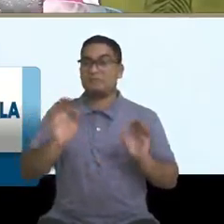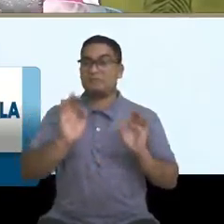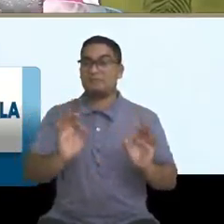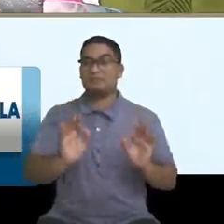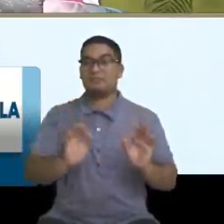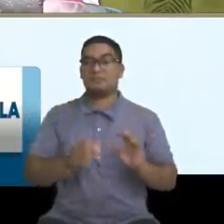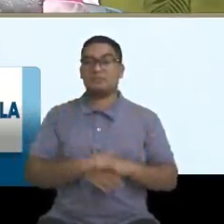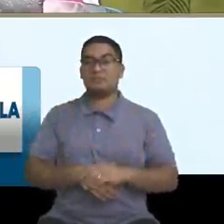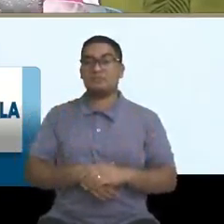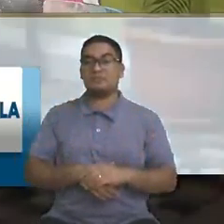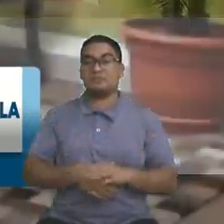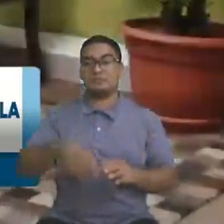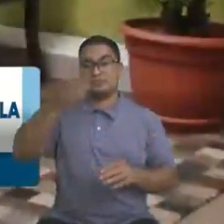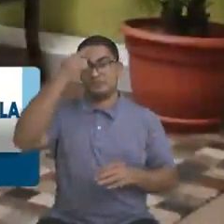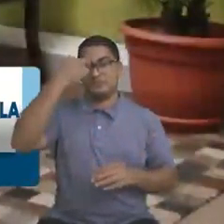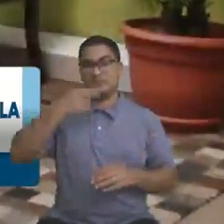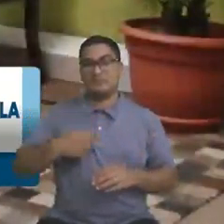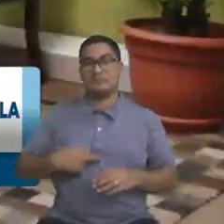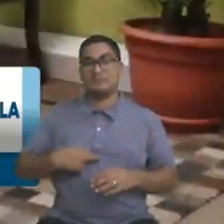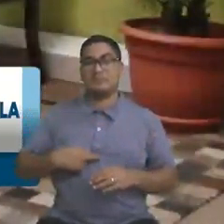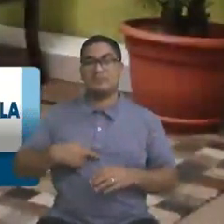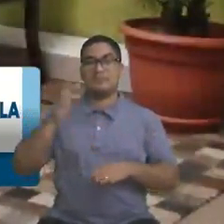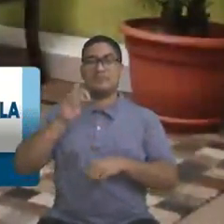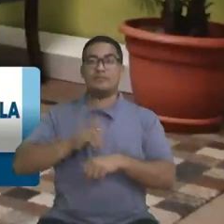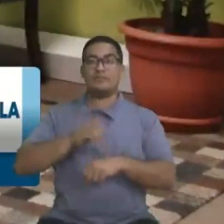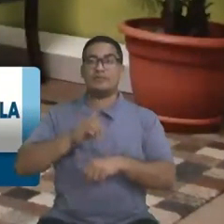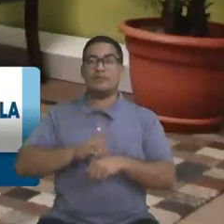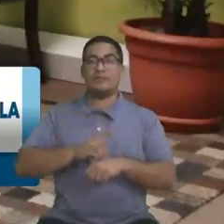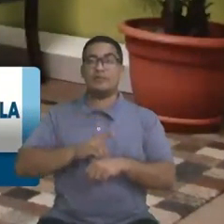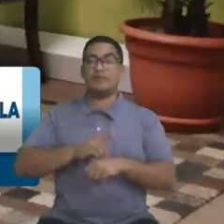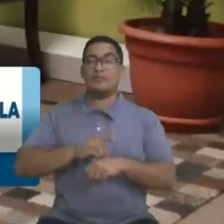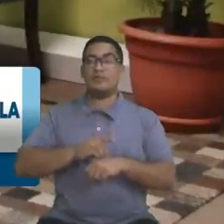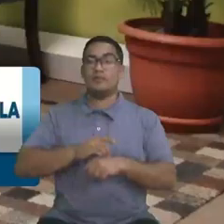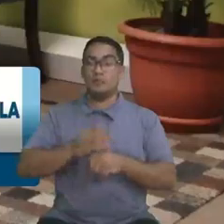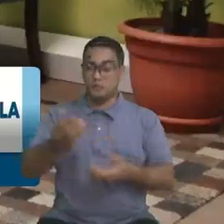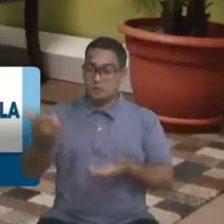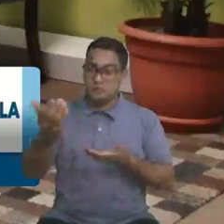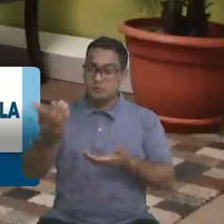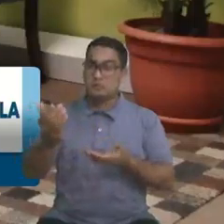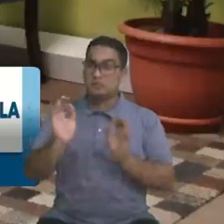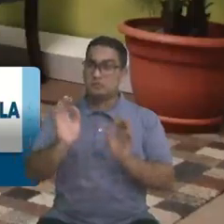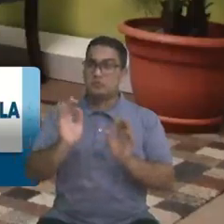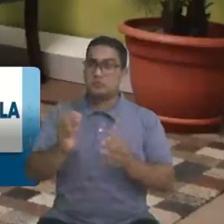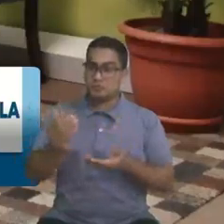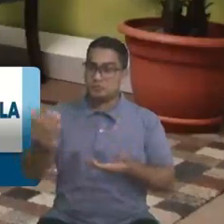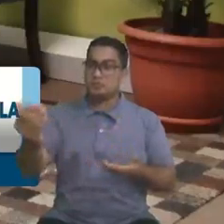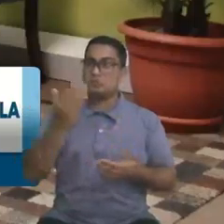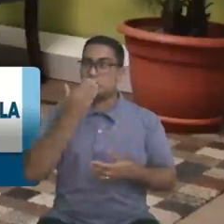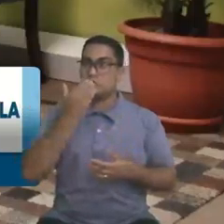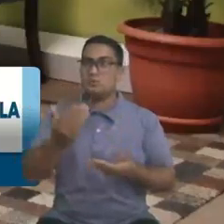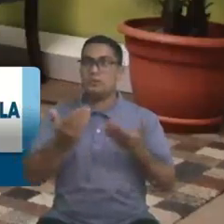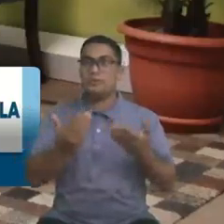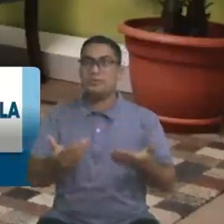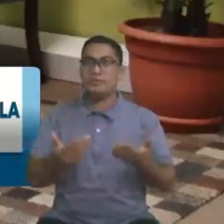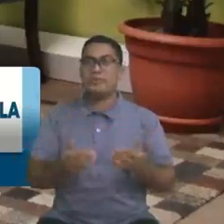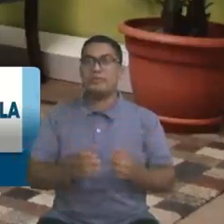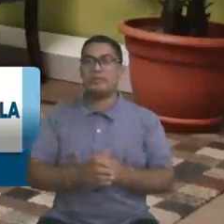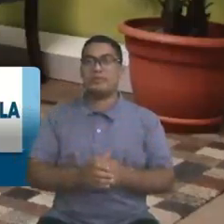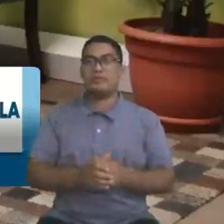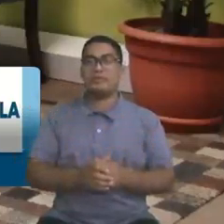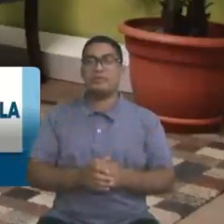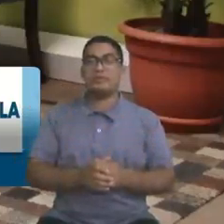su consulta, preguntarle cómo ve el niño. Siempre tiene que preguntar cuánto pesó, cuánto, siempre se lo tienen que pesar y medir para